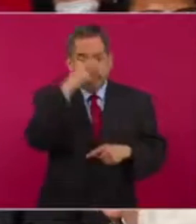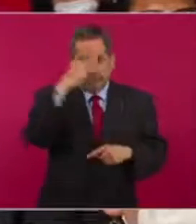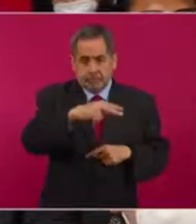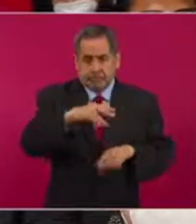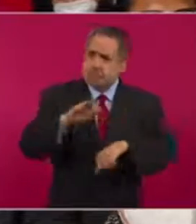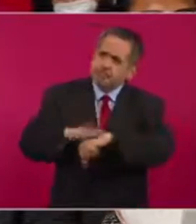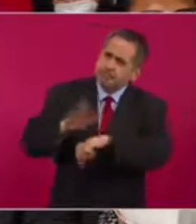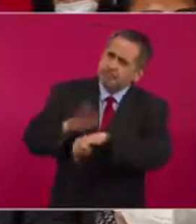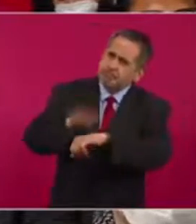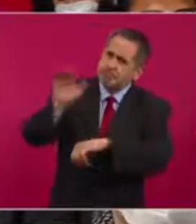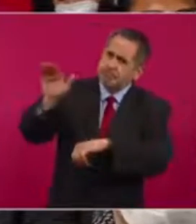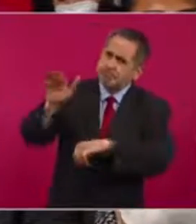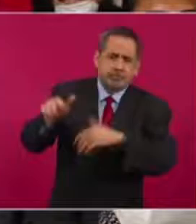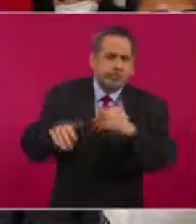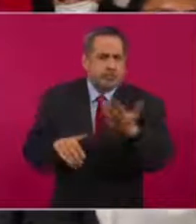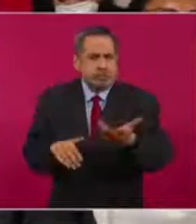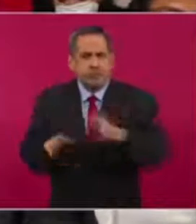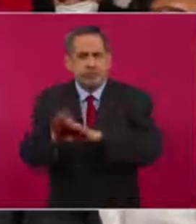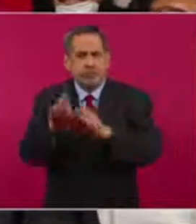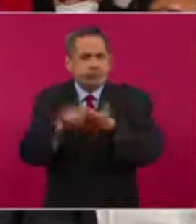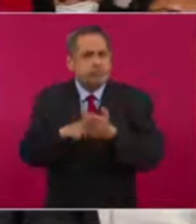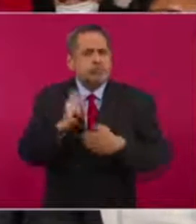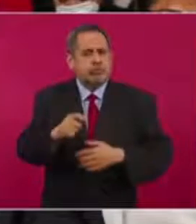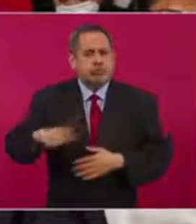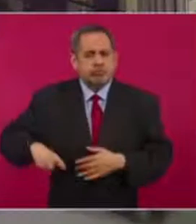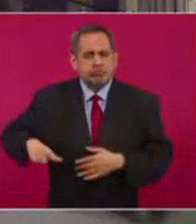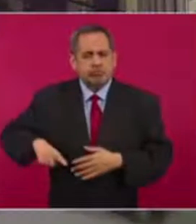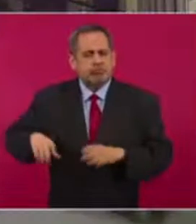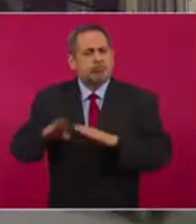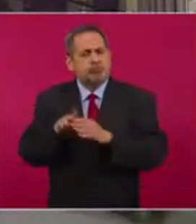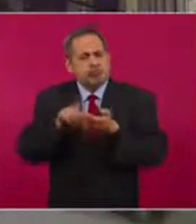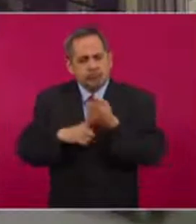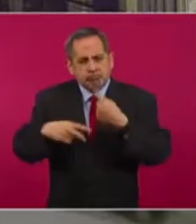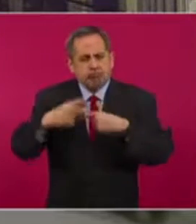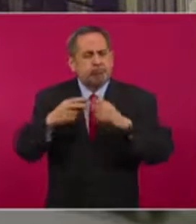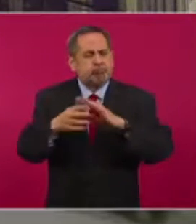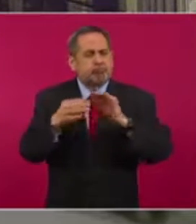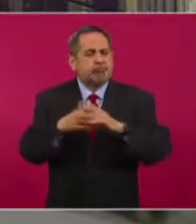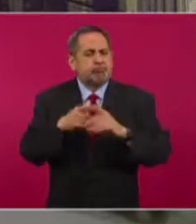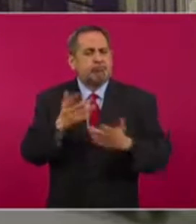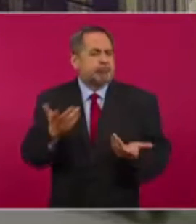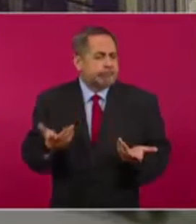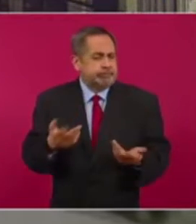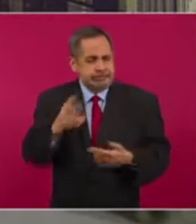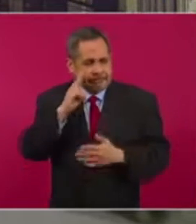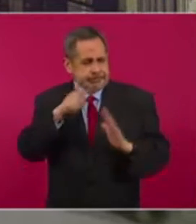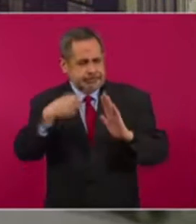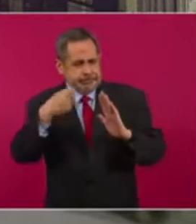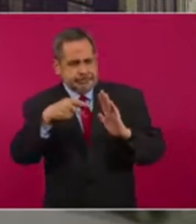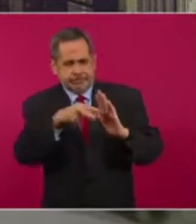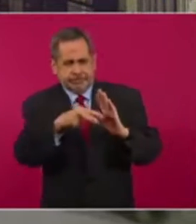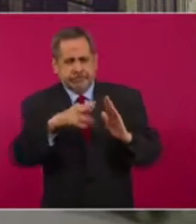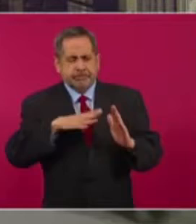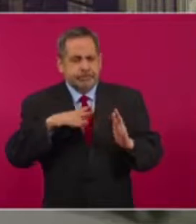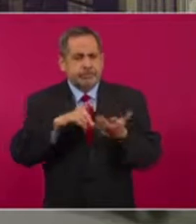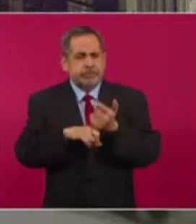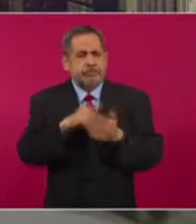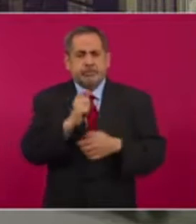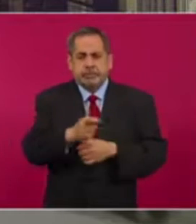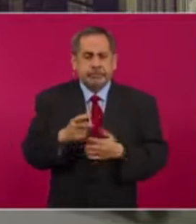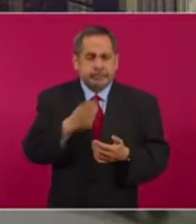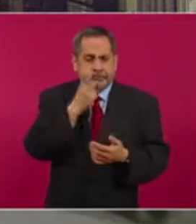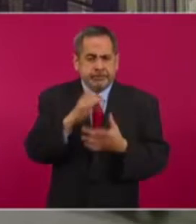¿Qué haría su gobierno respecto a esto y qué piensa y si podría a lo mejor ver este video que está en las redes sociales y que habla